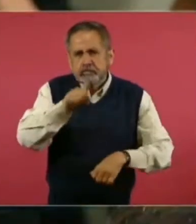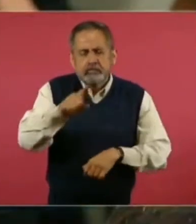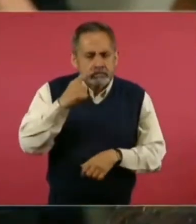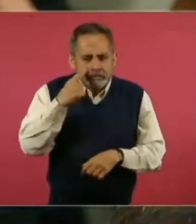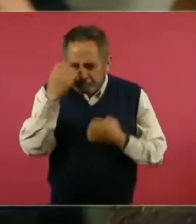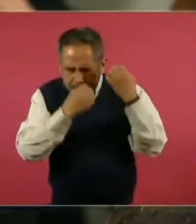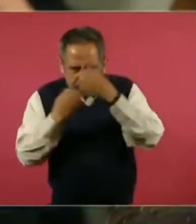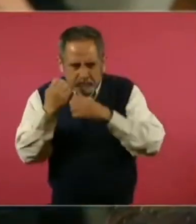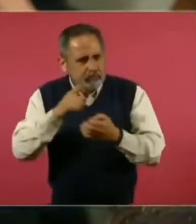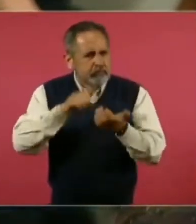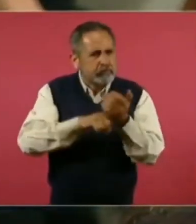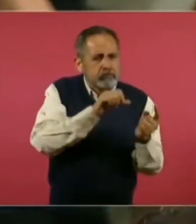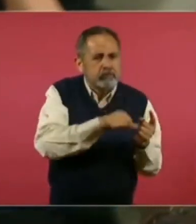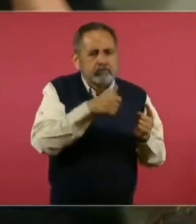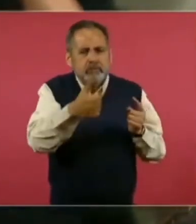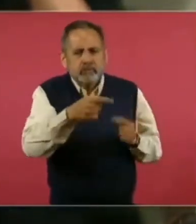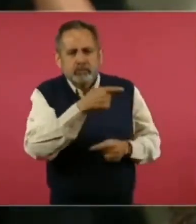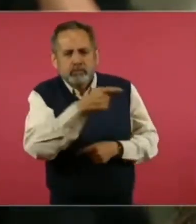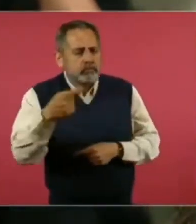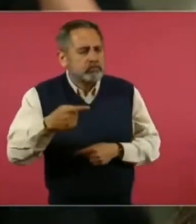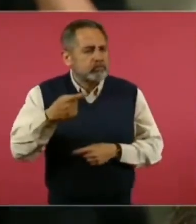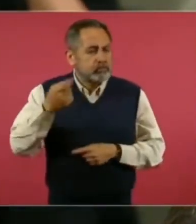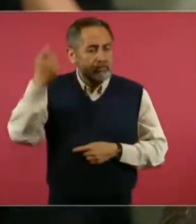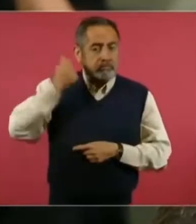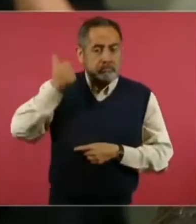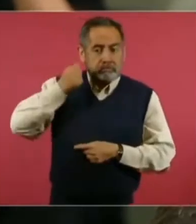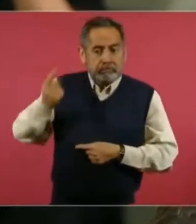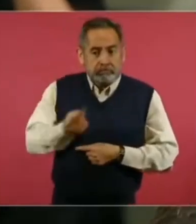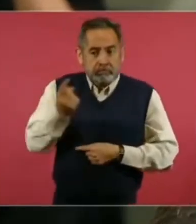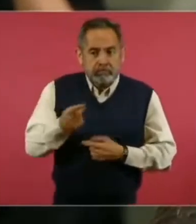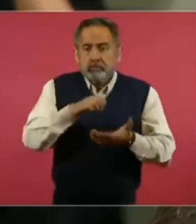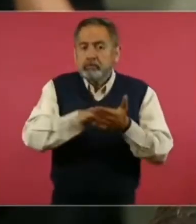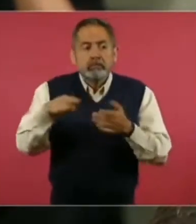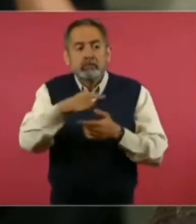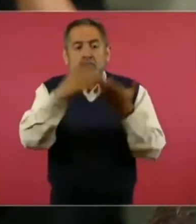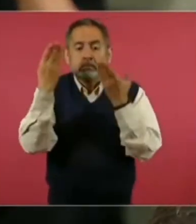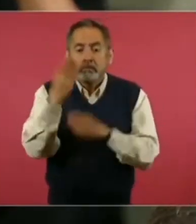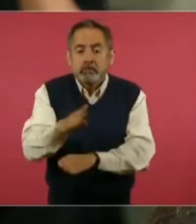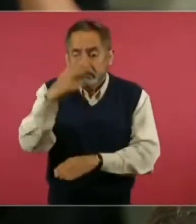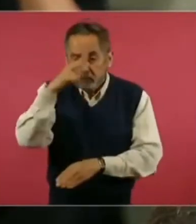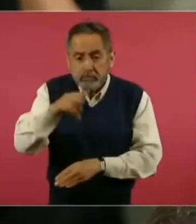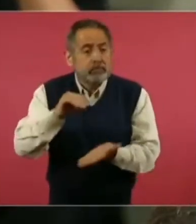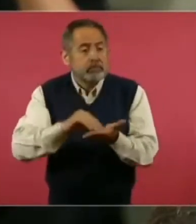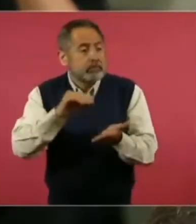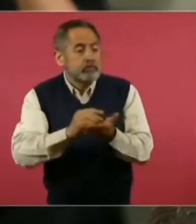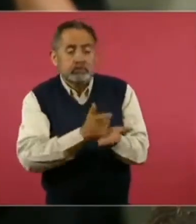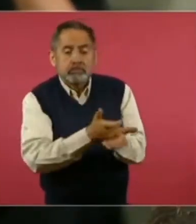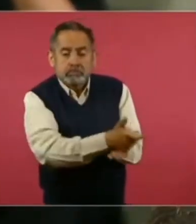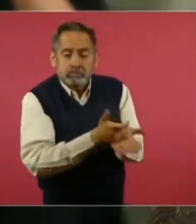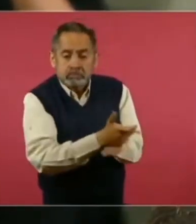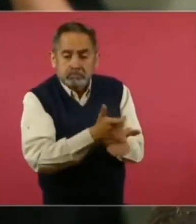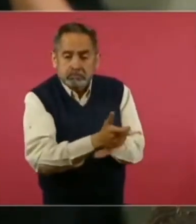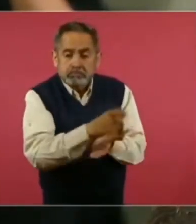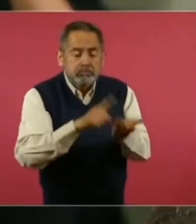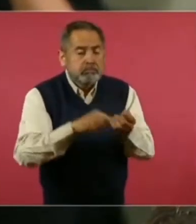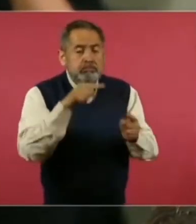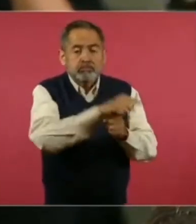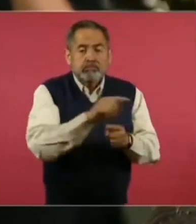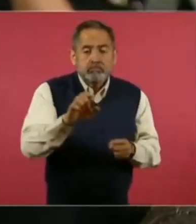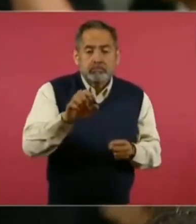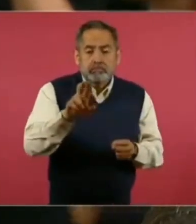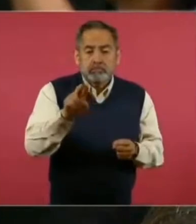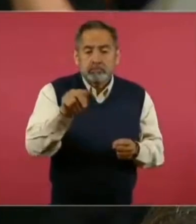pensiones vitalicias que tienen este cariz de privilegio. Por ejemplo, en el Banco de México se le sigue pagando una pensión vitalicia a